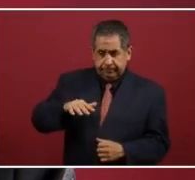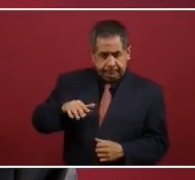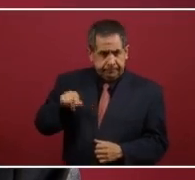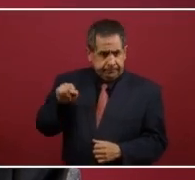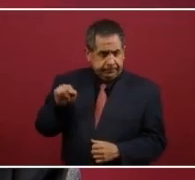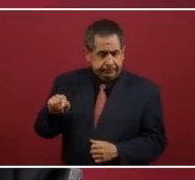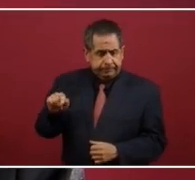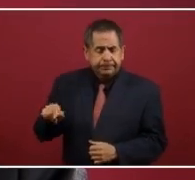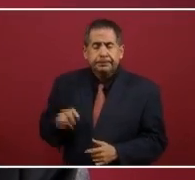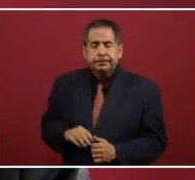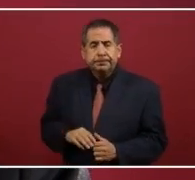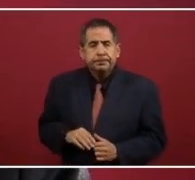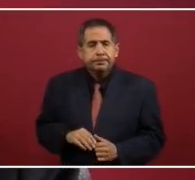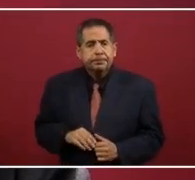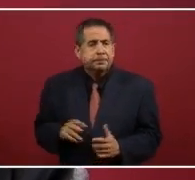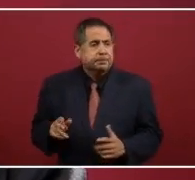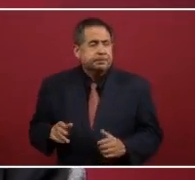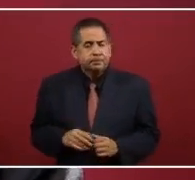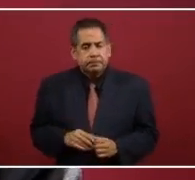tiene